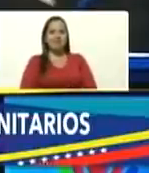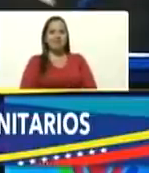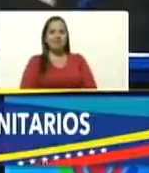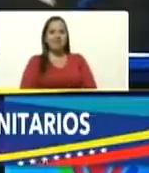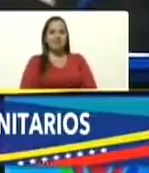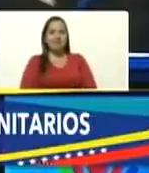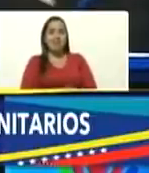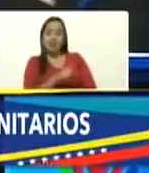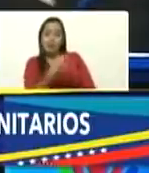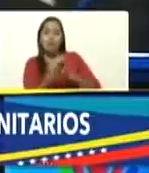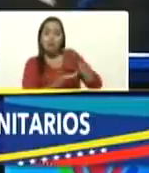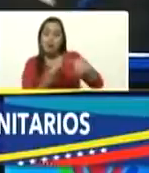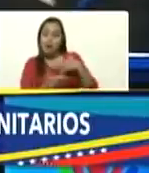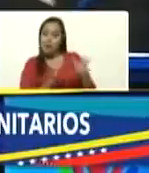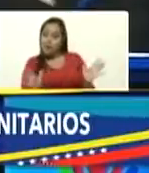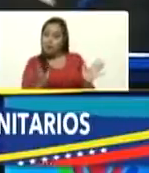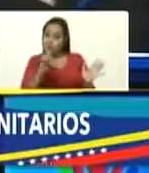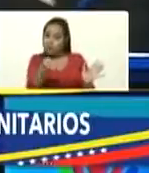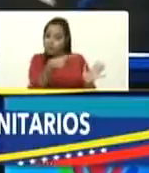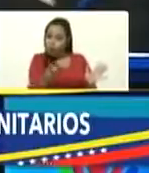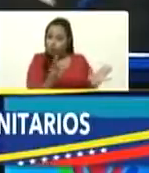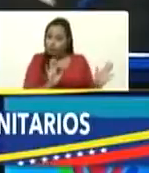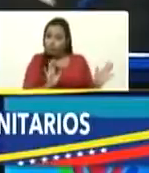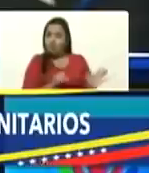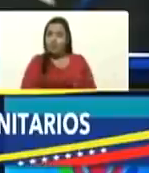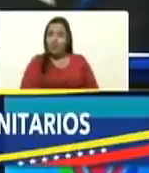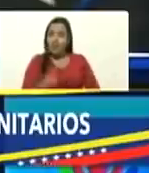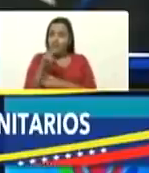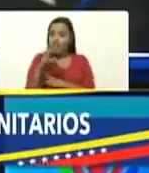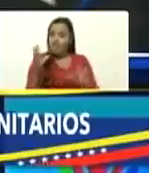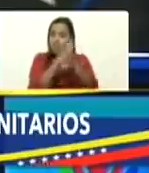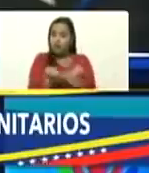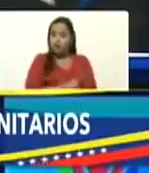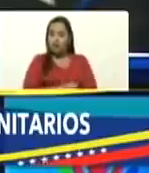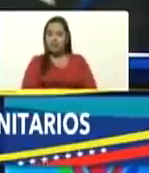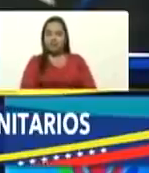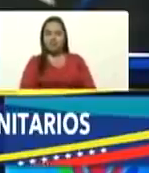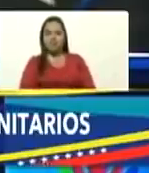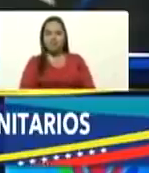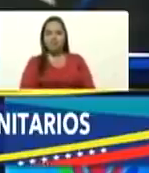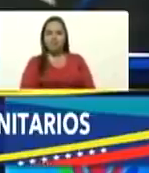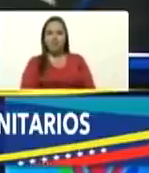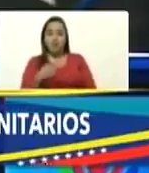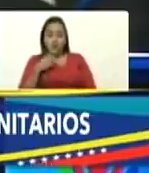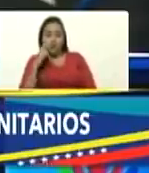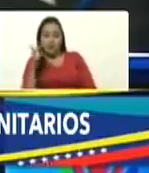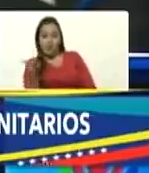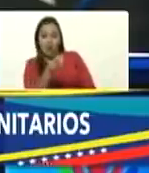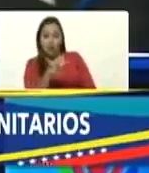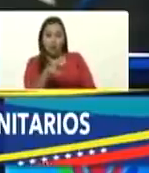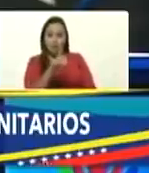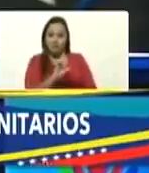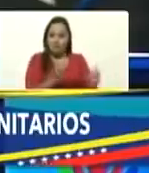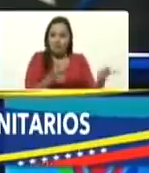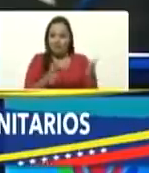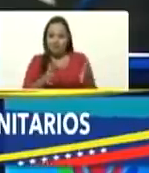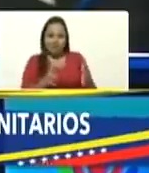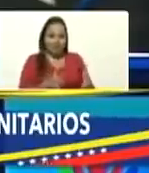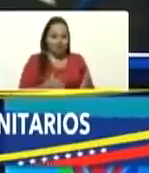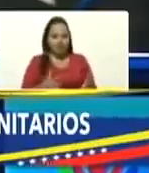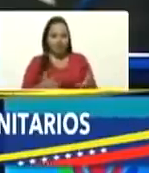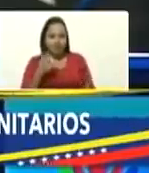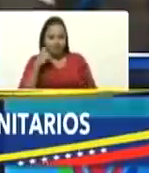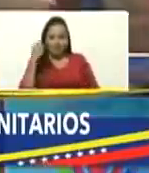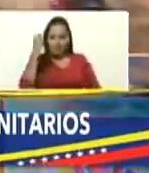Es un problema, ¿verdad? Viernes en la noche. Yo veo que ustedes están ahí, mira. Ahorita creía que